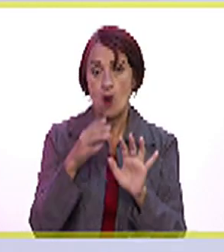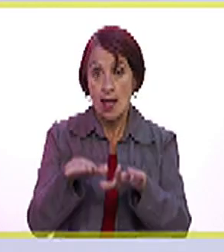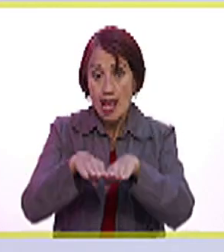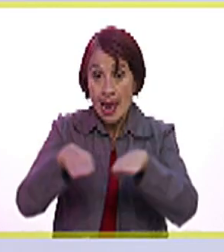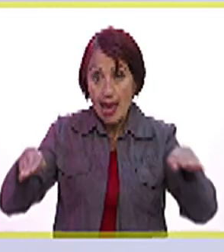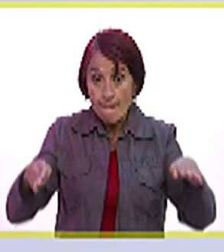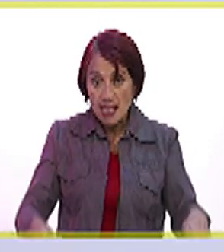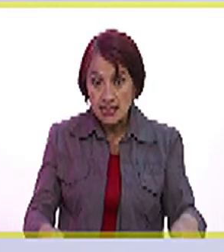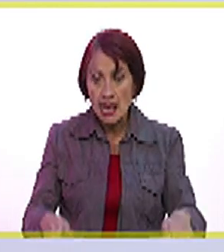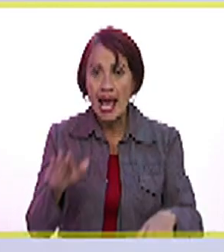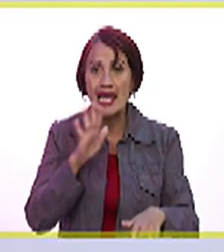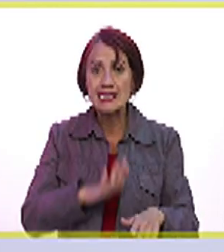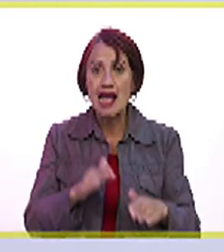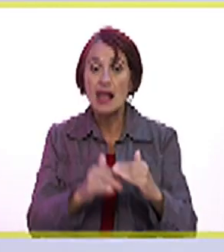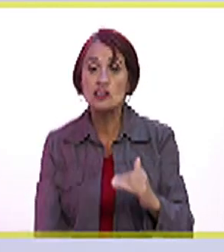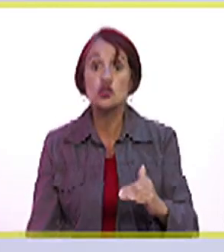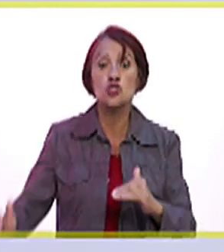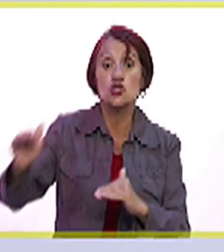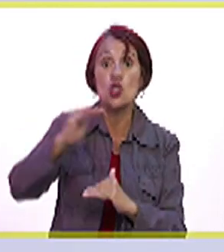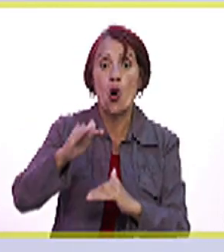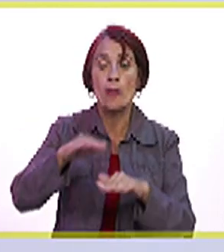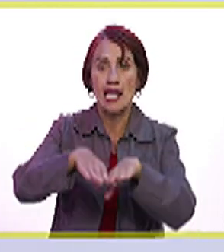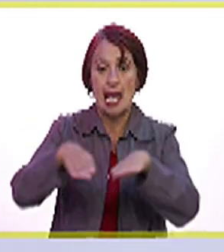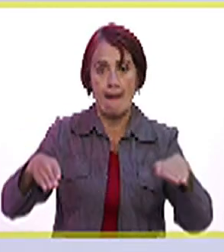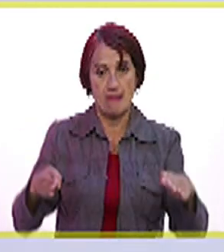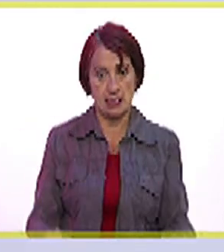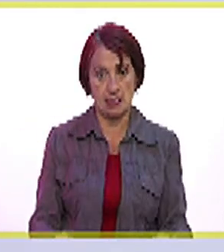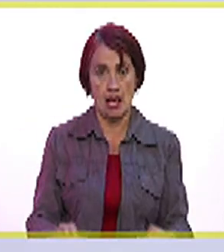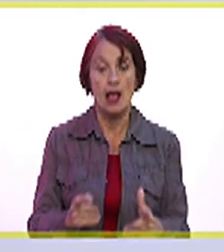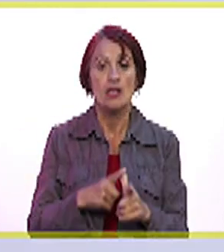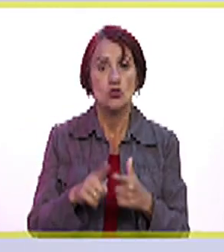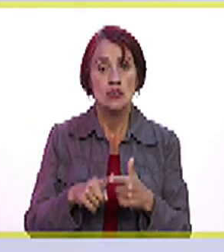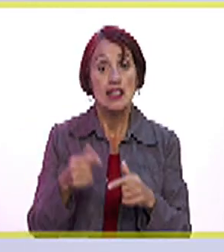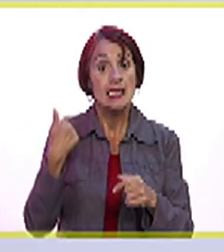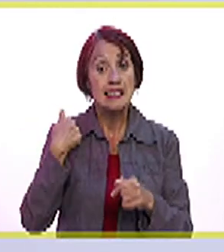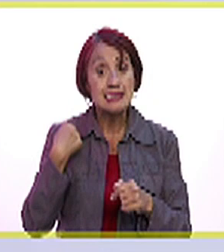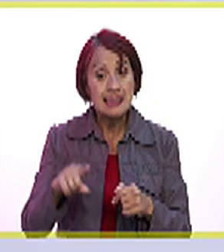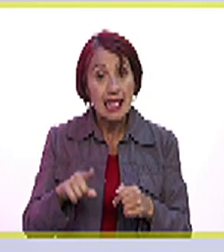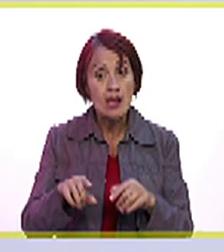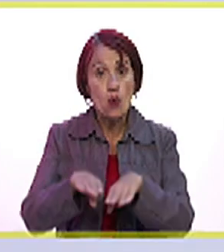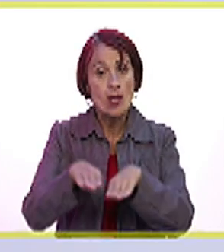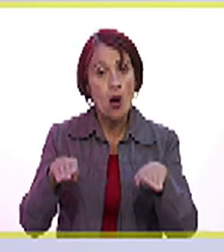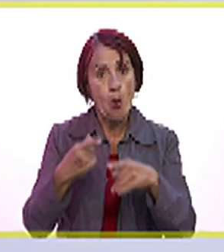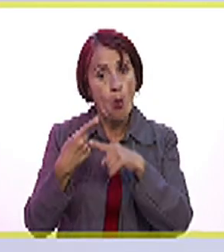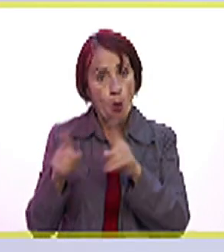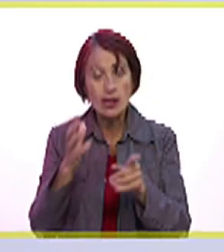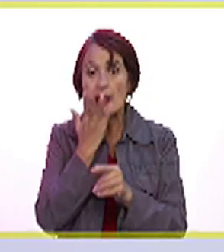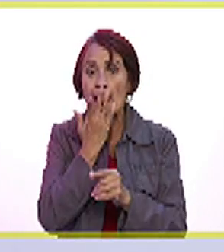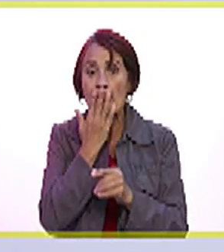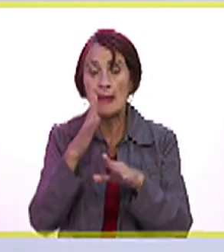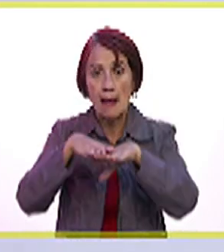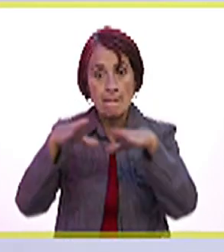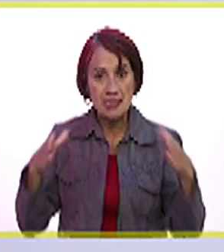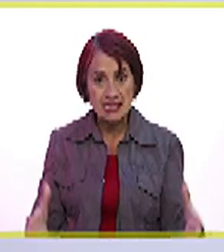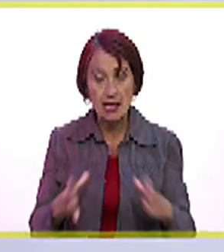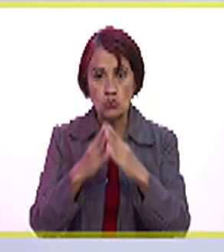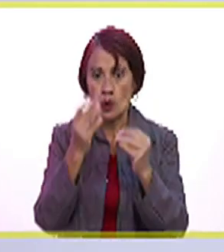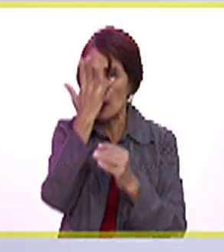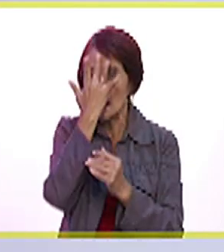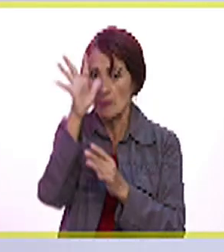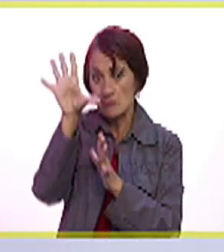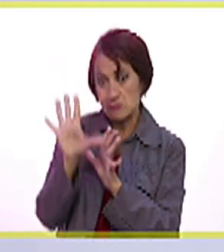on the table, o sea, sobre el escritorio. Y si yo tengo una repisa, está behind the table, está por encima